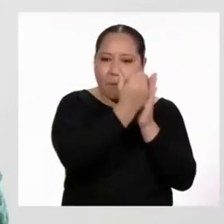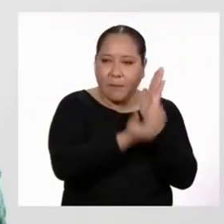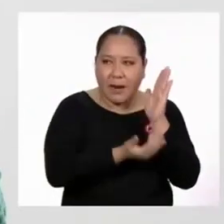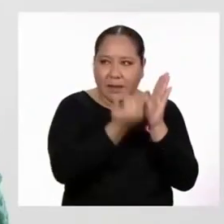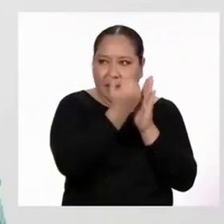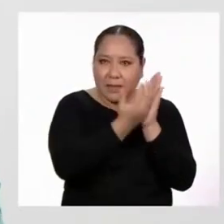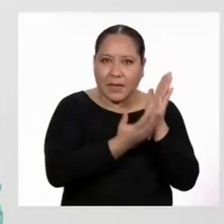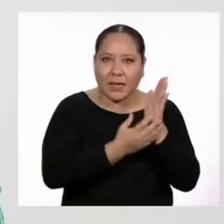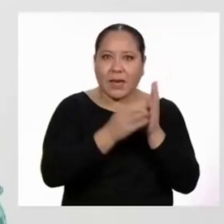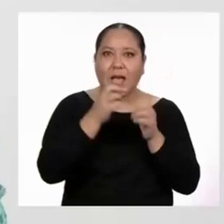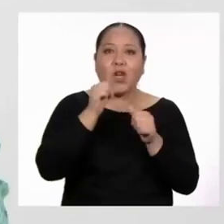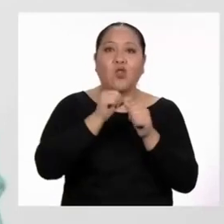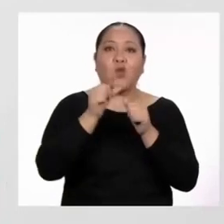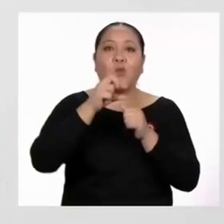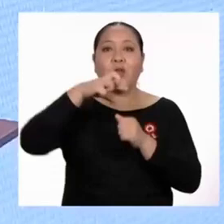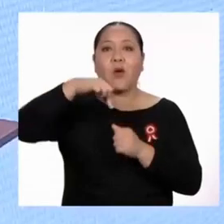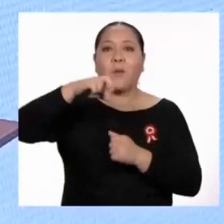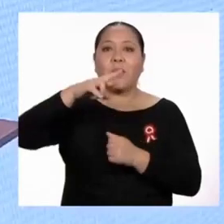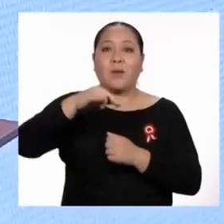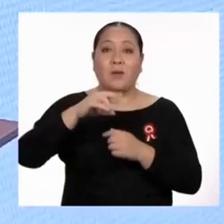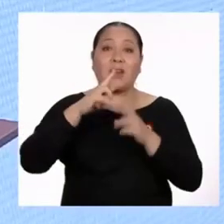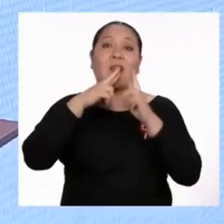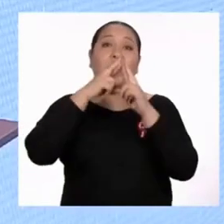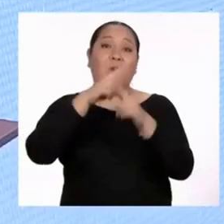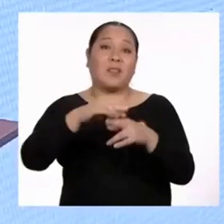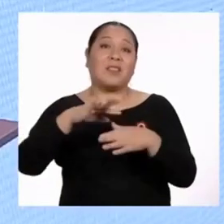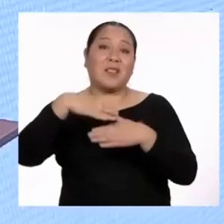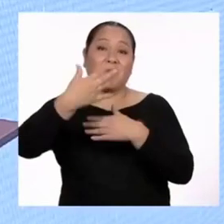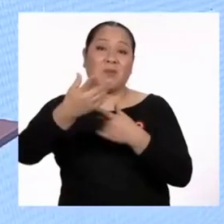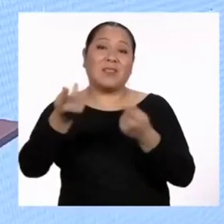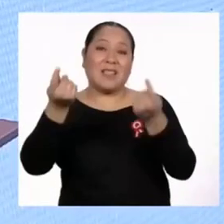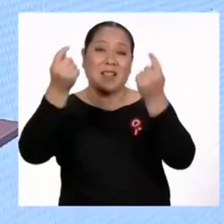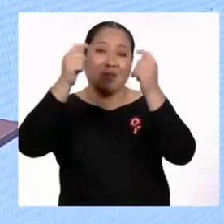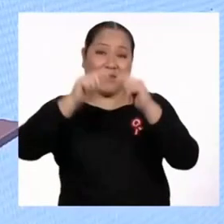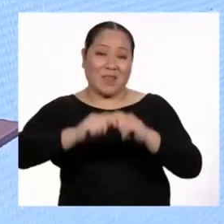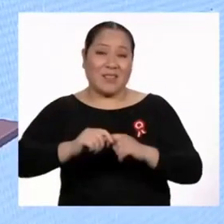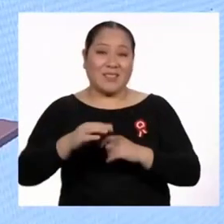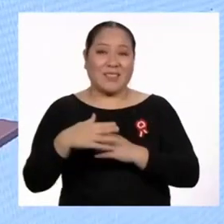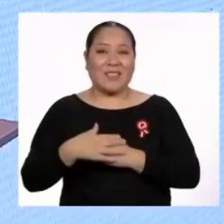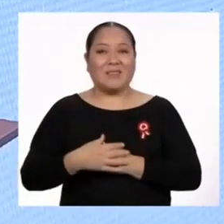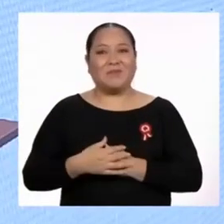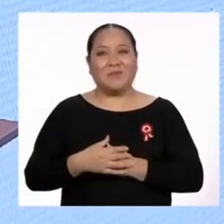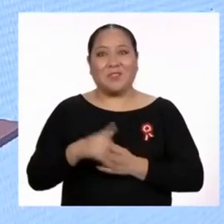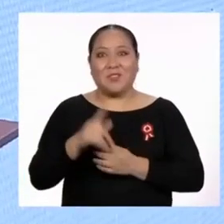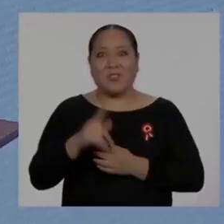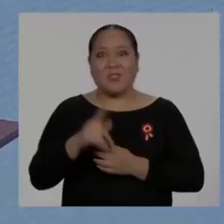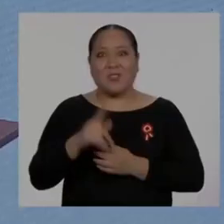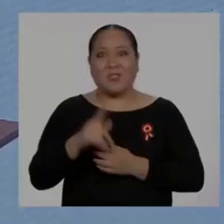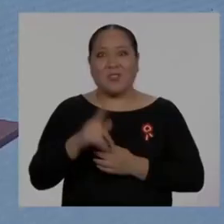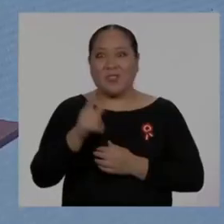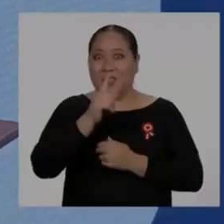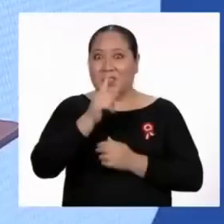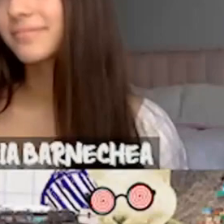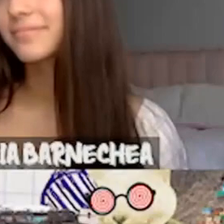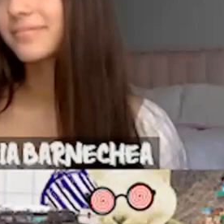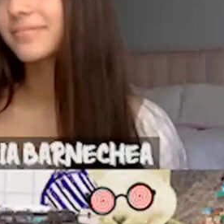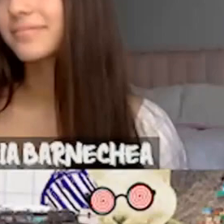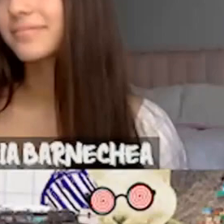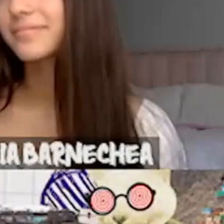respondemos en el siguiente bloque. Lo descubriremos al volver. ¡No se vayan!